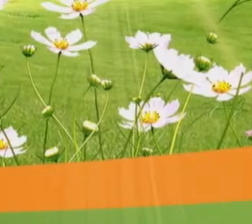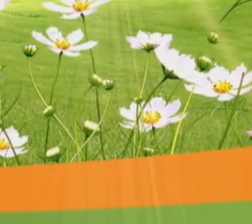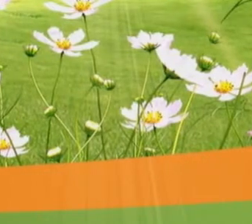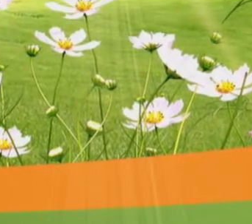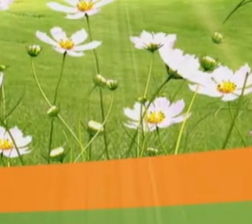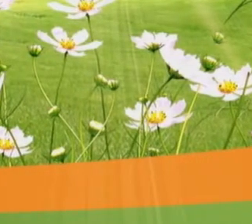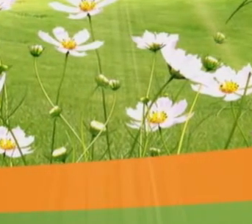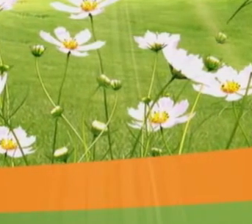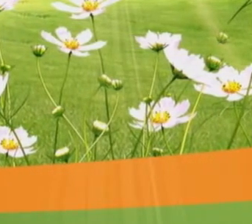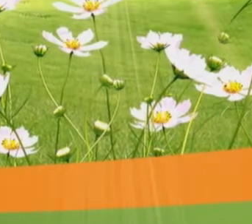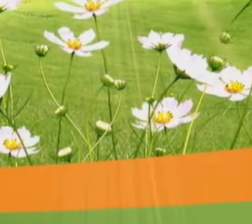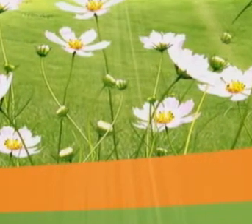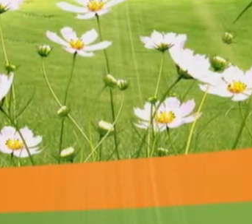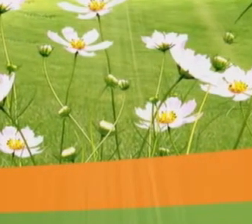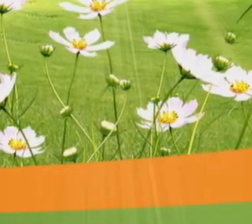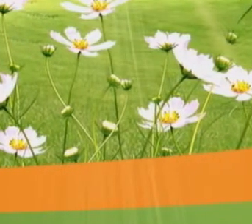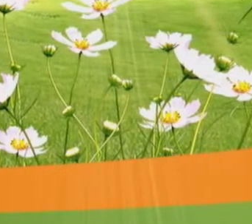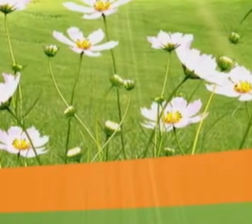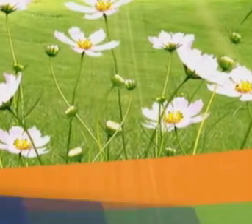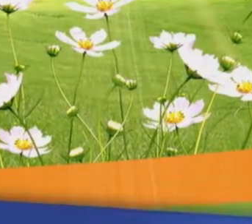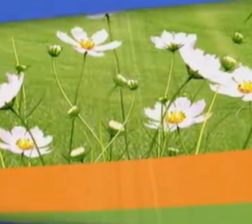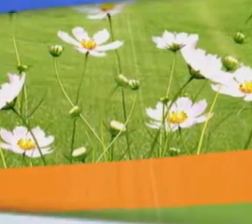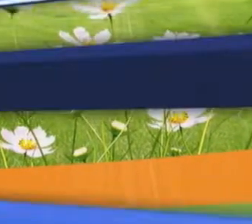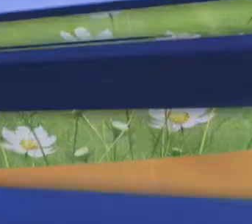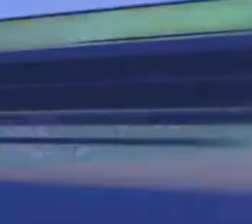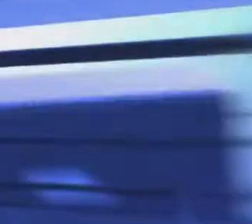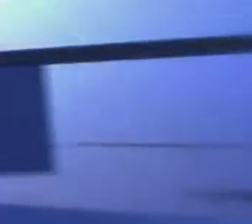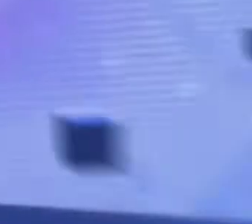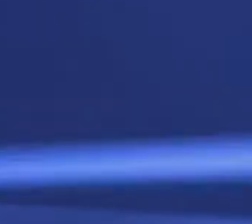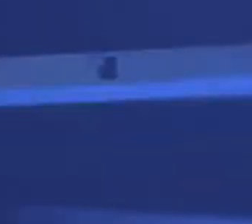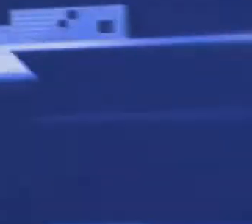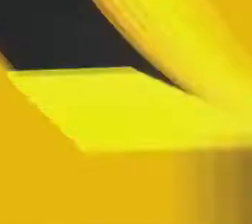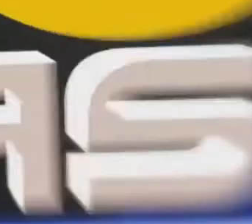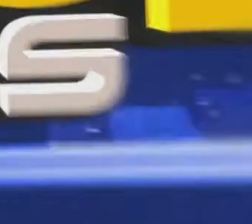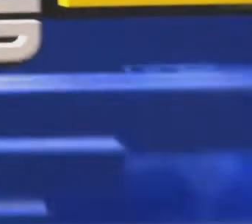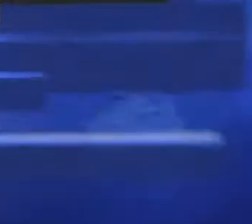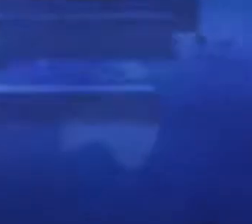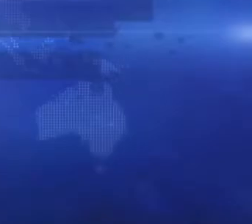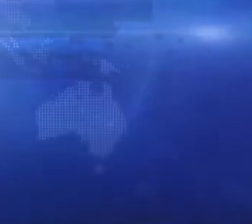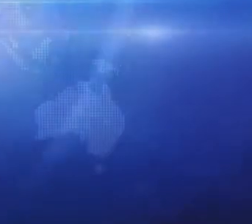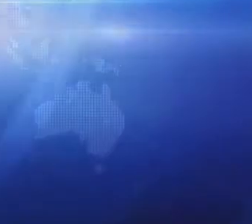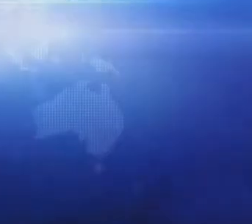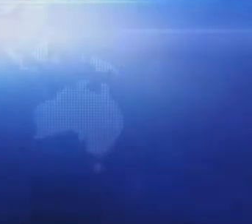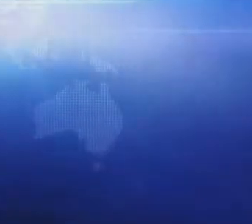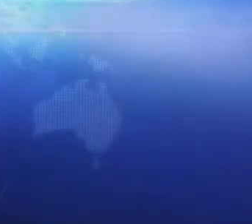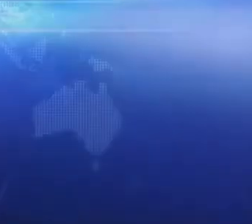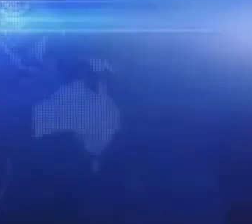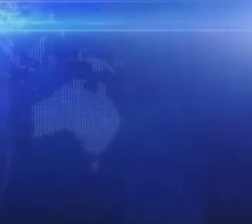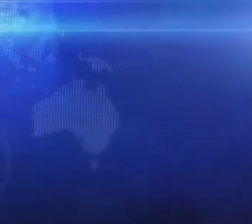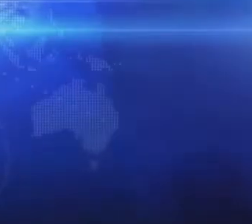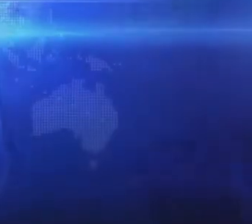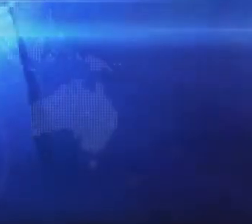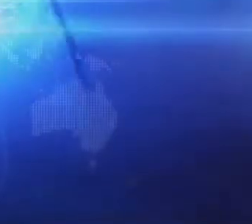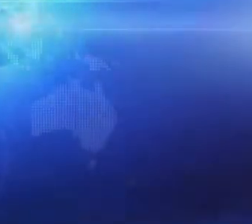Barzol Ecológico, Barzol Aroma, Delicias, Líder de Limpieza, Enlace Noticias, lo que usted quiere ver.